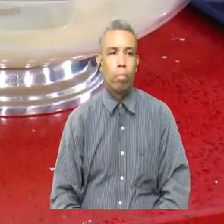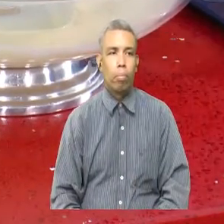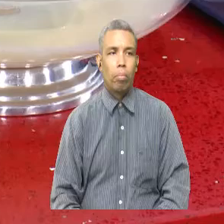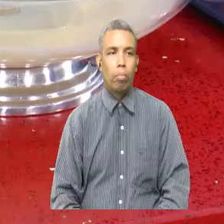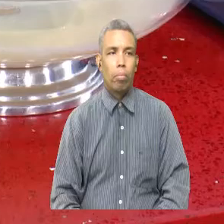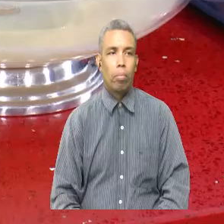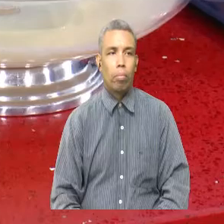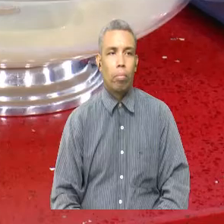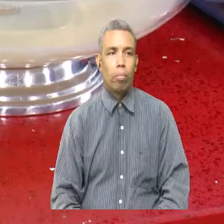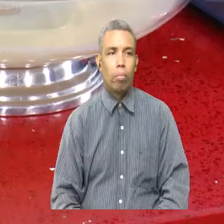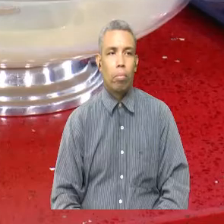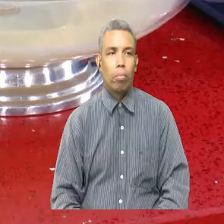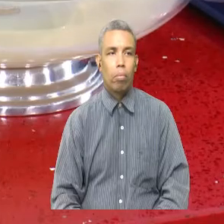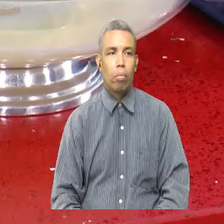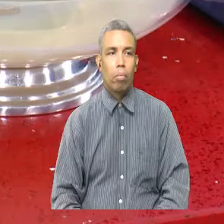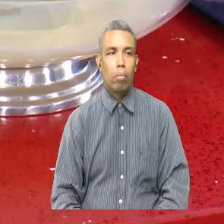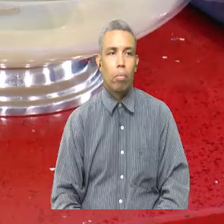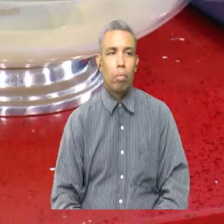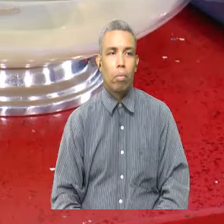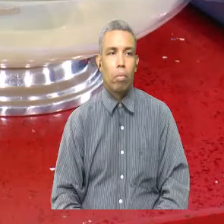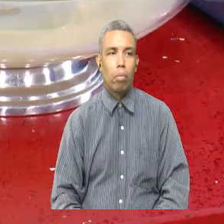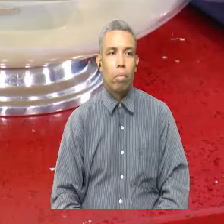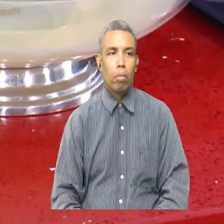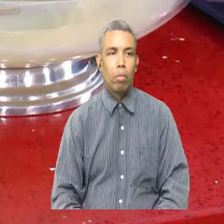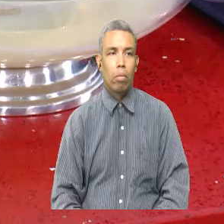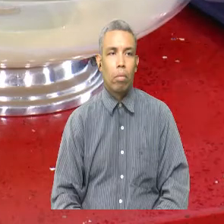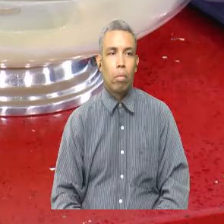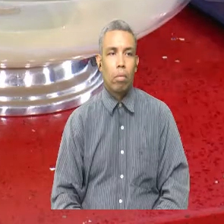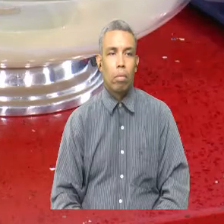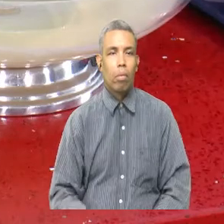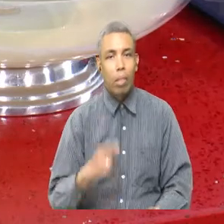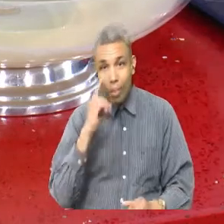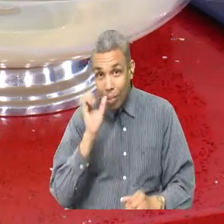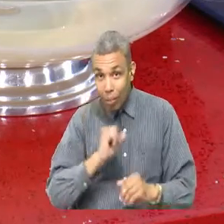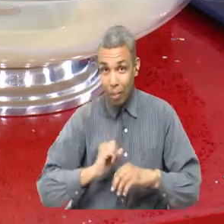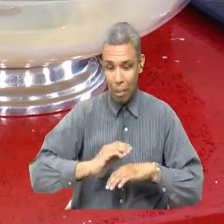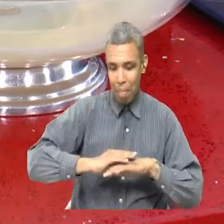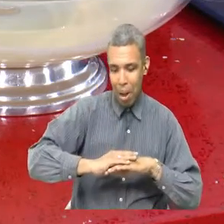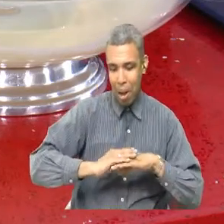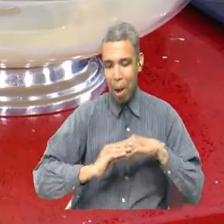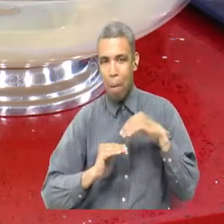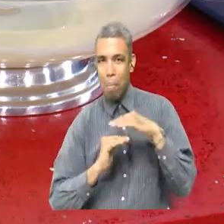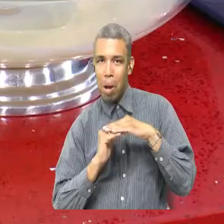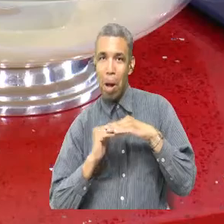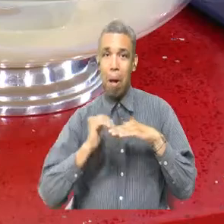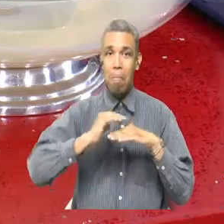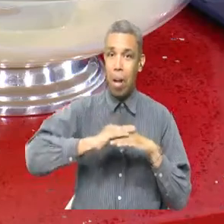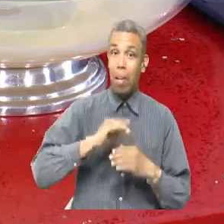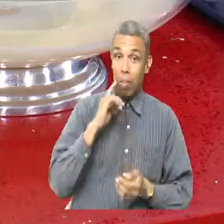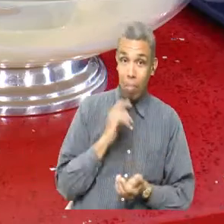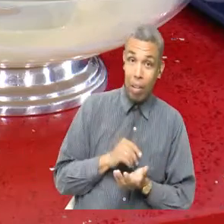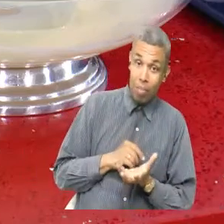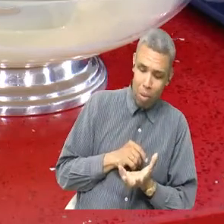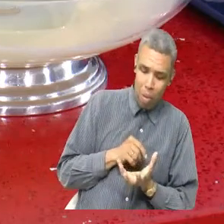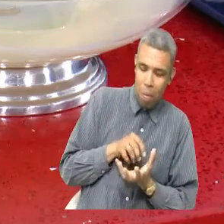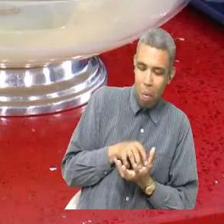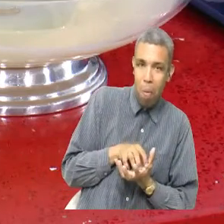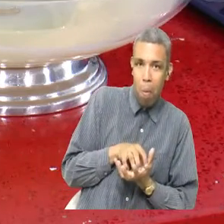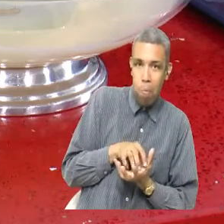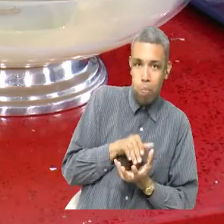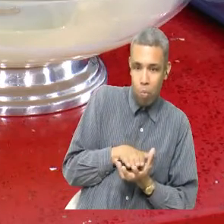Yo creo que esta le cae bien completito. Sí, a medida que va subiendo ya le va cayendo más, porque igual el molde